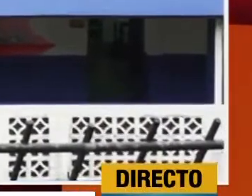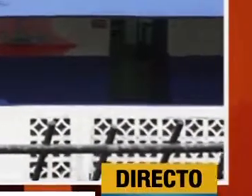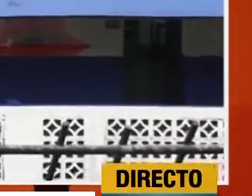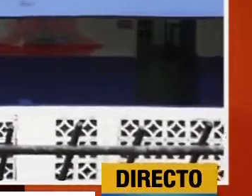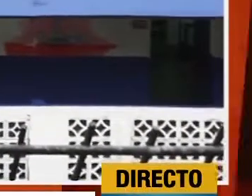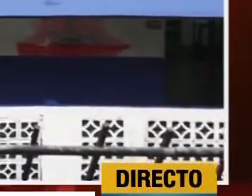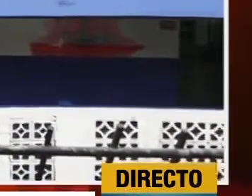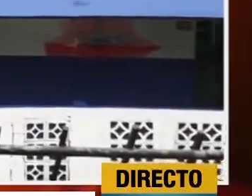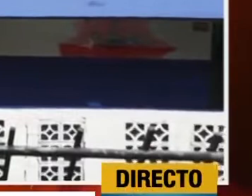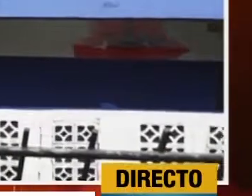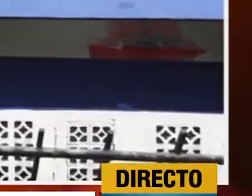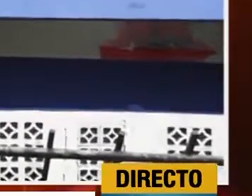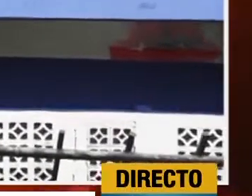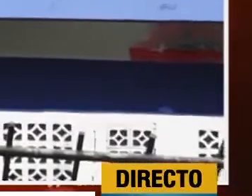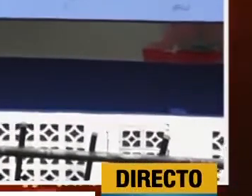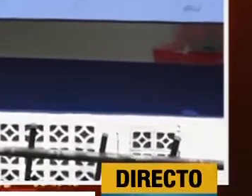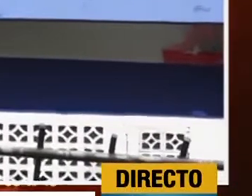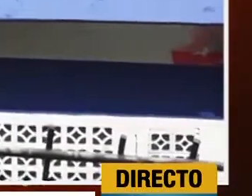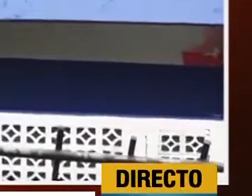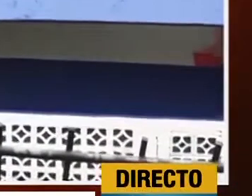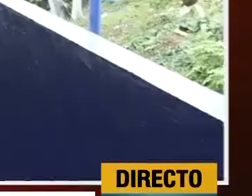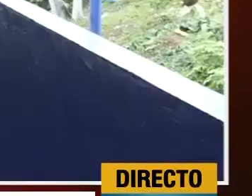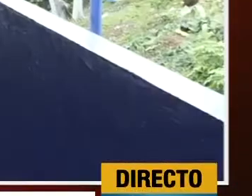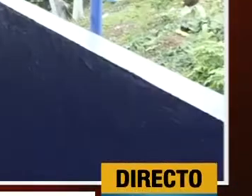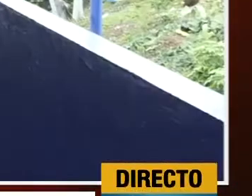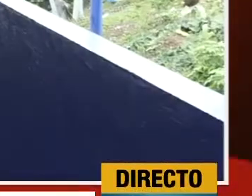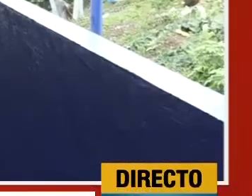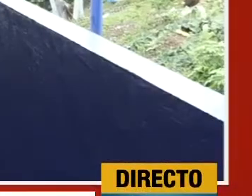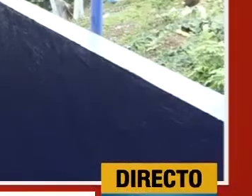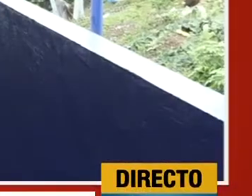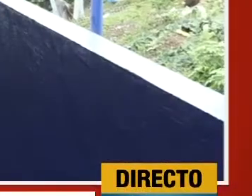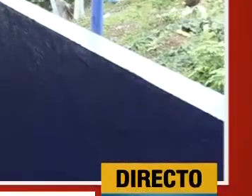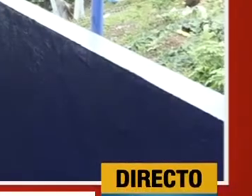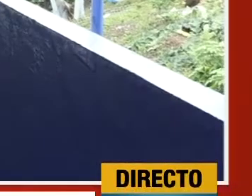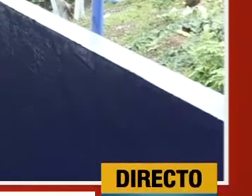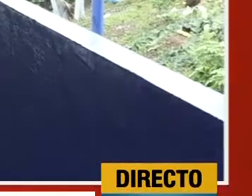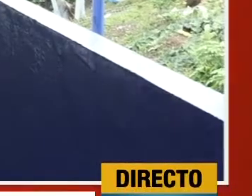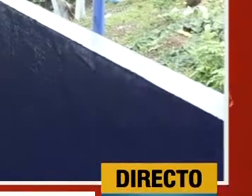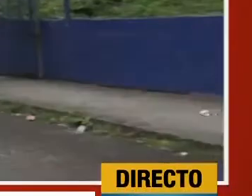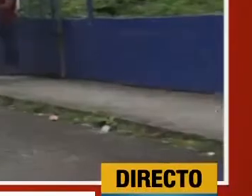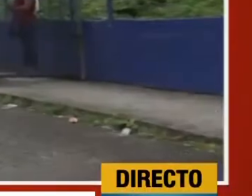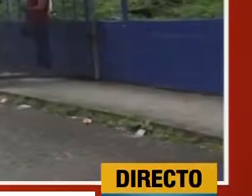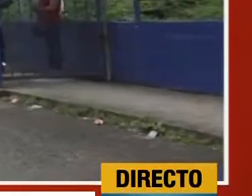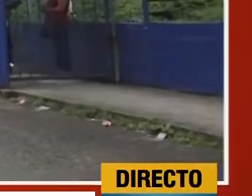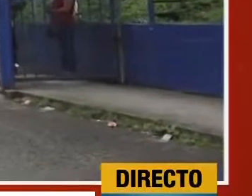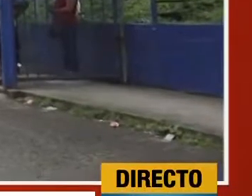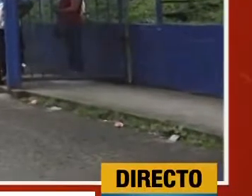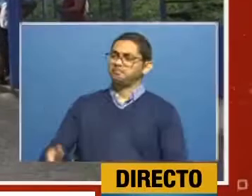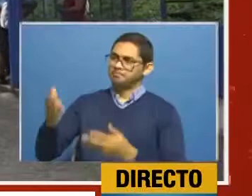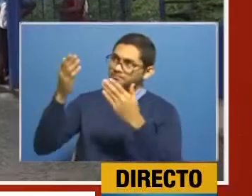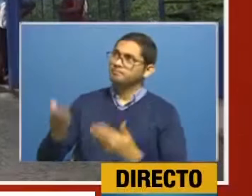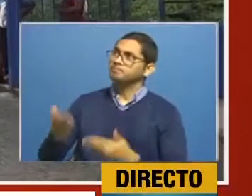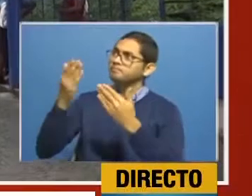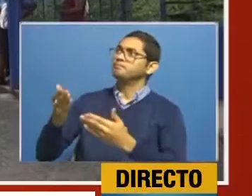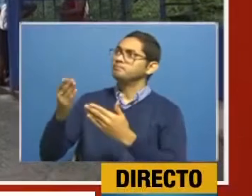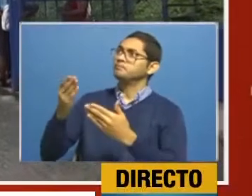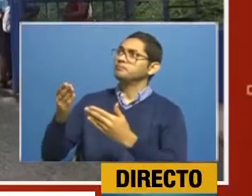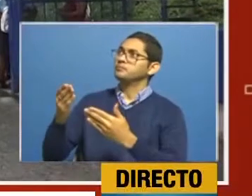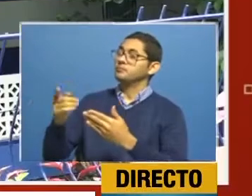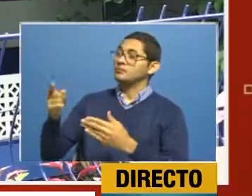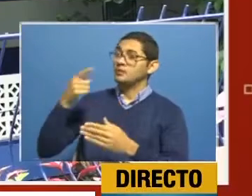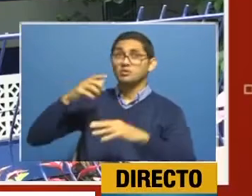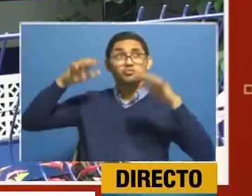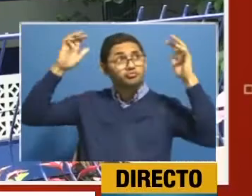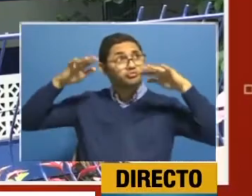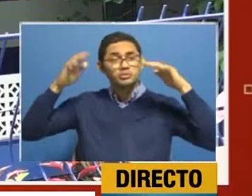es difundir la cultura. Debemos hacer también cultura inclusiva. Viceministro, aunque caiga